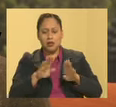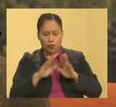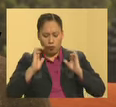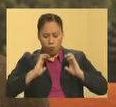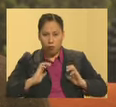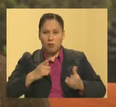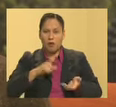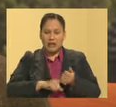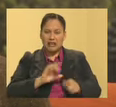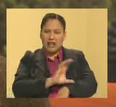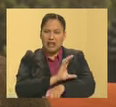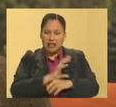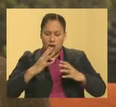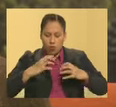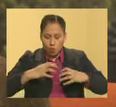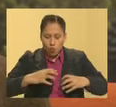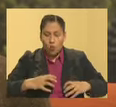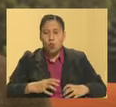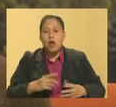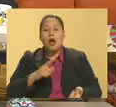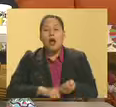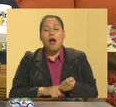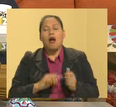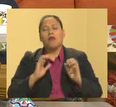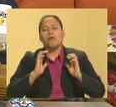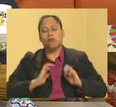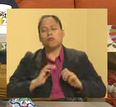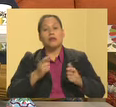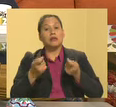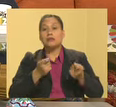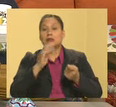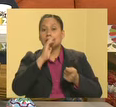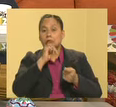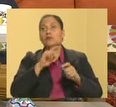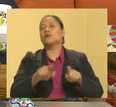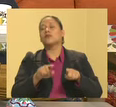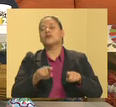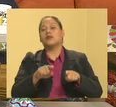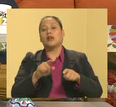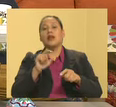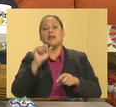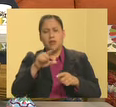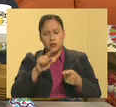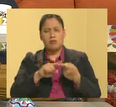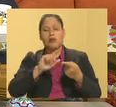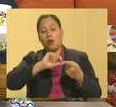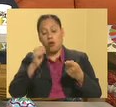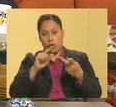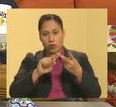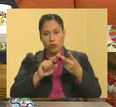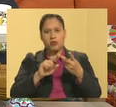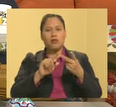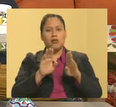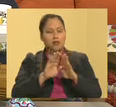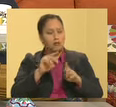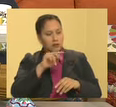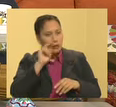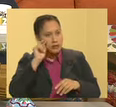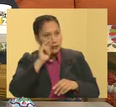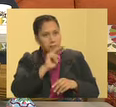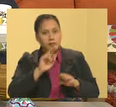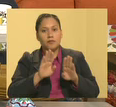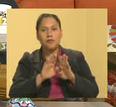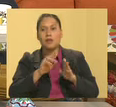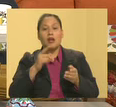movimientos anormales en el cuerpo, incontrolados, pero también hay crisis epilépticas que se manifiestan